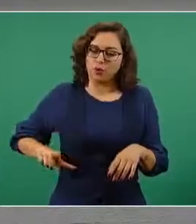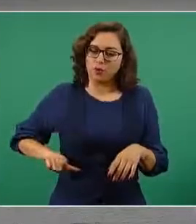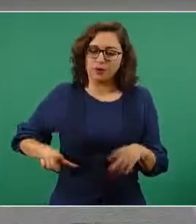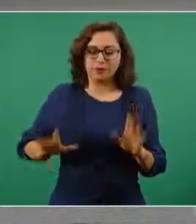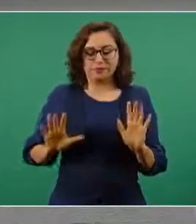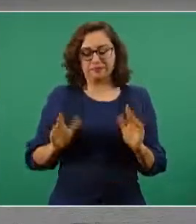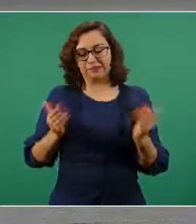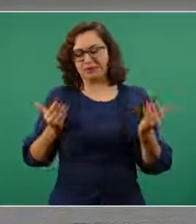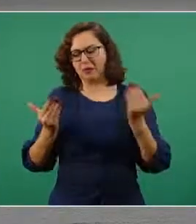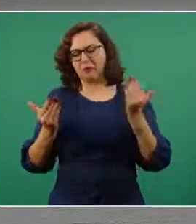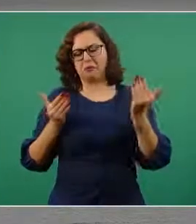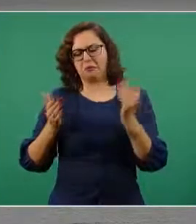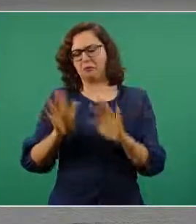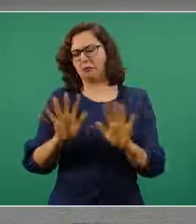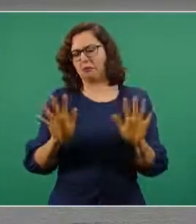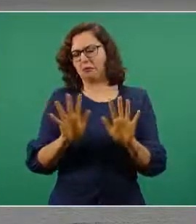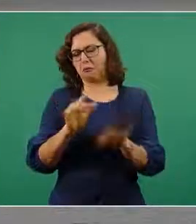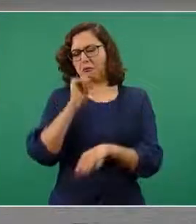comparar, pero